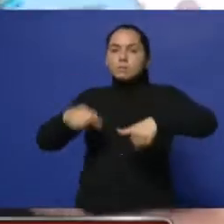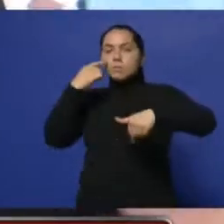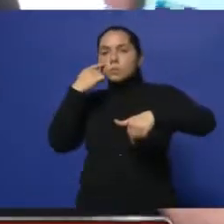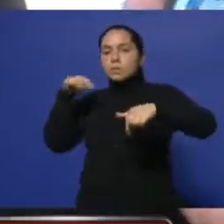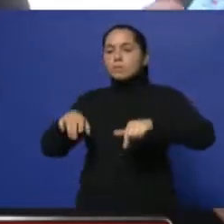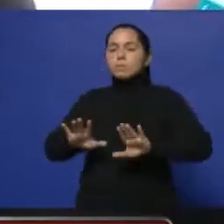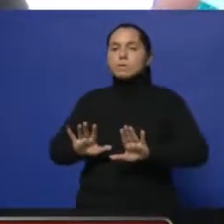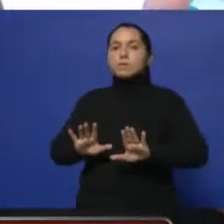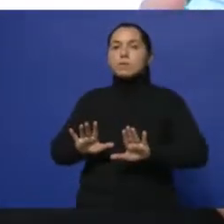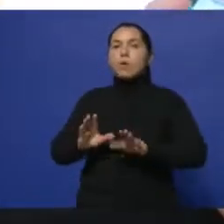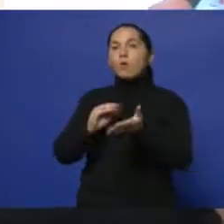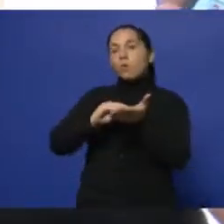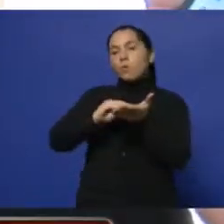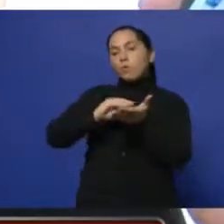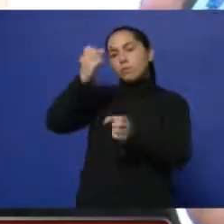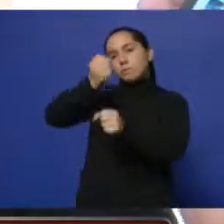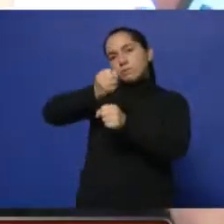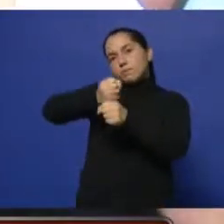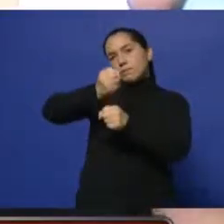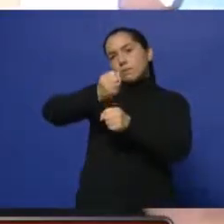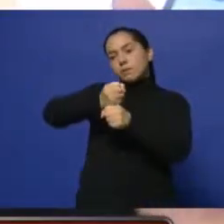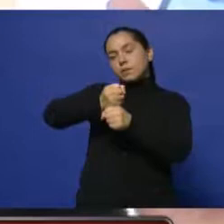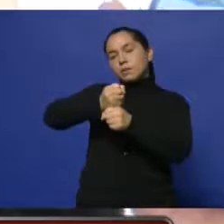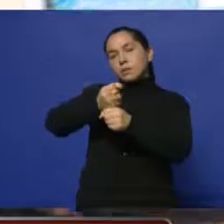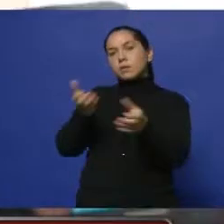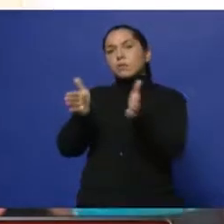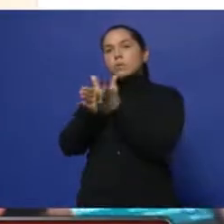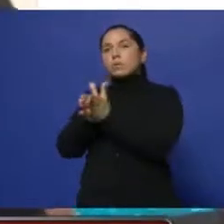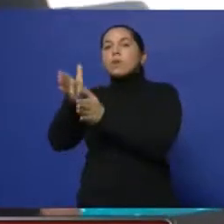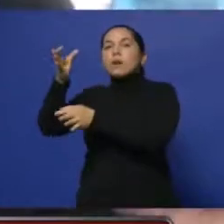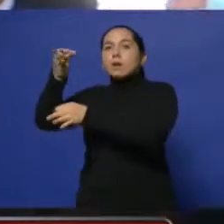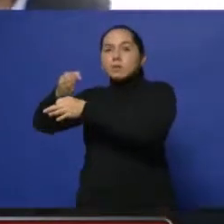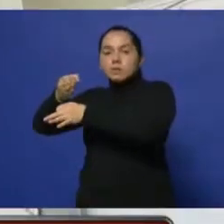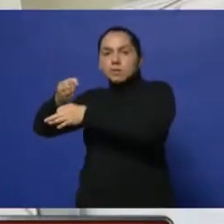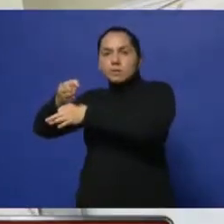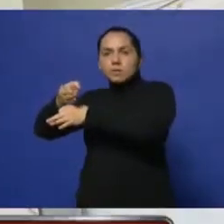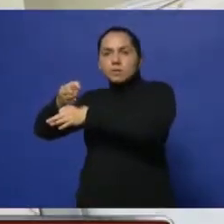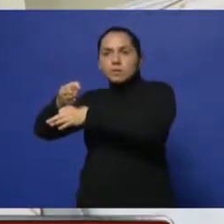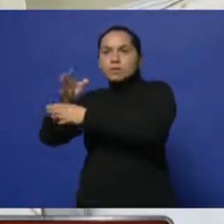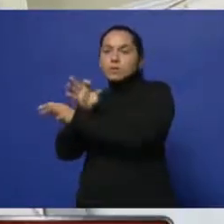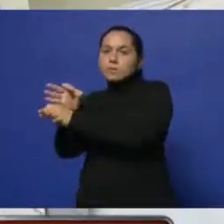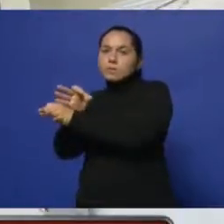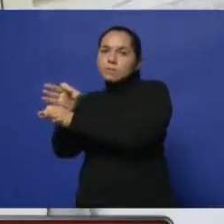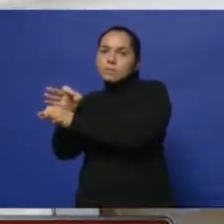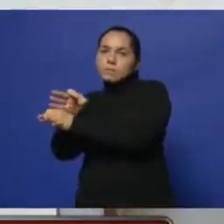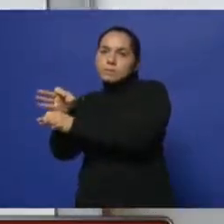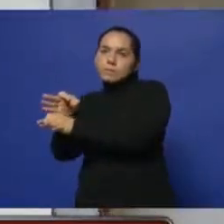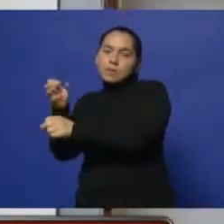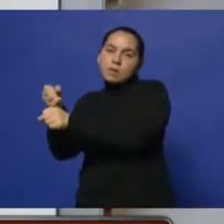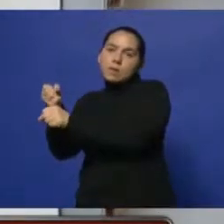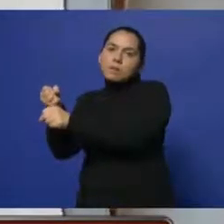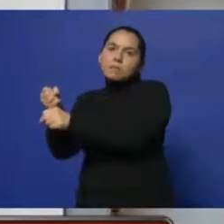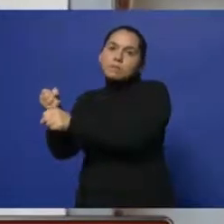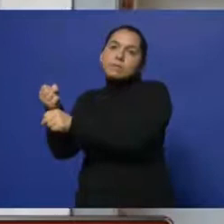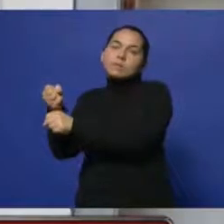la oficina de empleo con la escuela de capacitación o la escuela de oficios. Y lo otro que vamos a